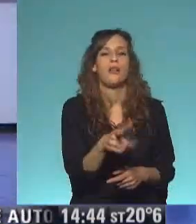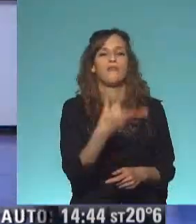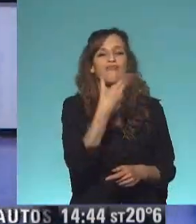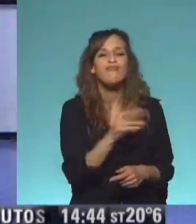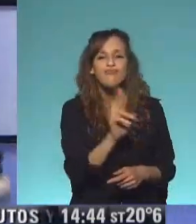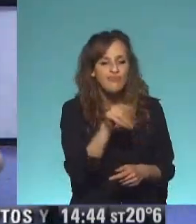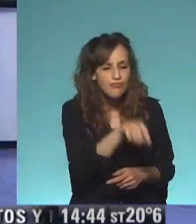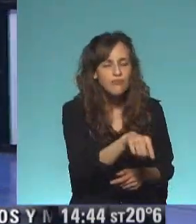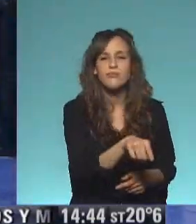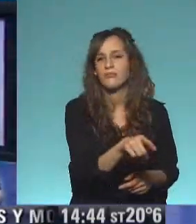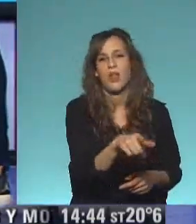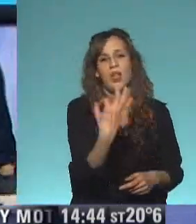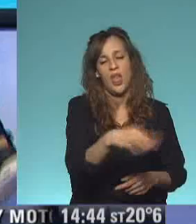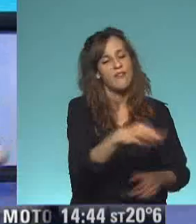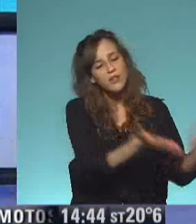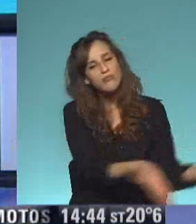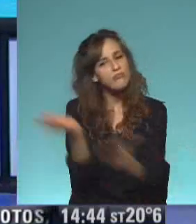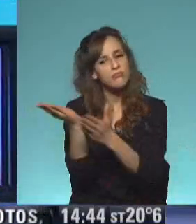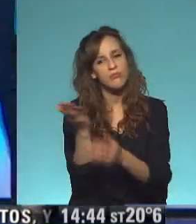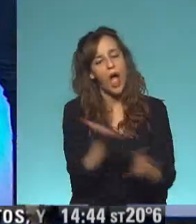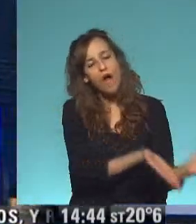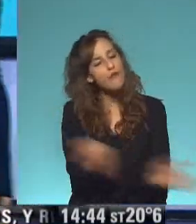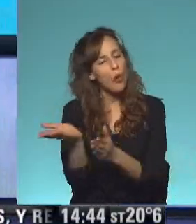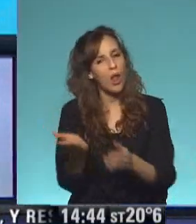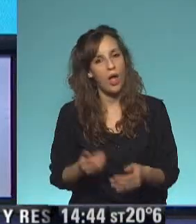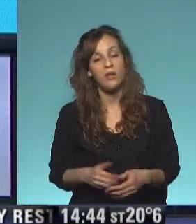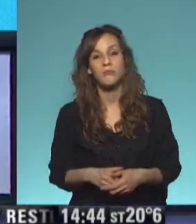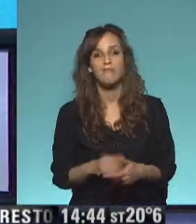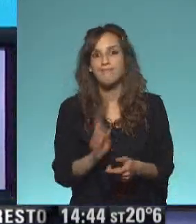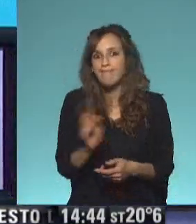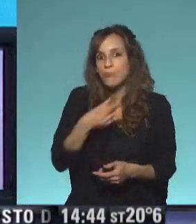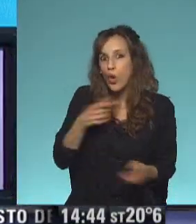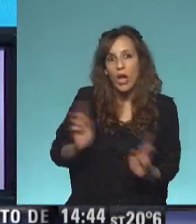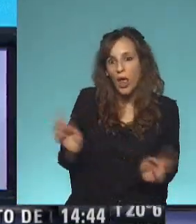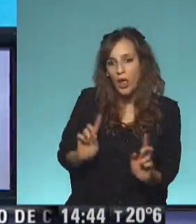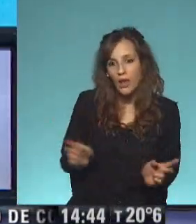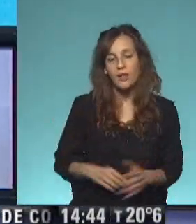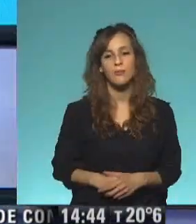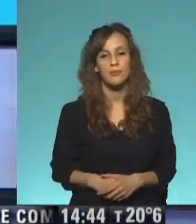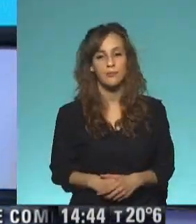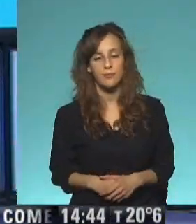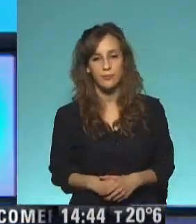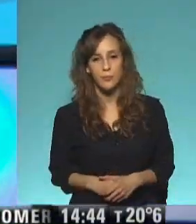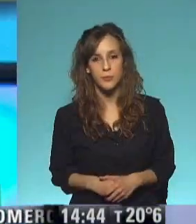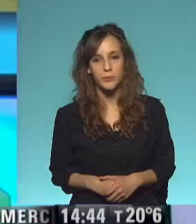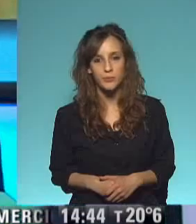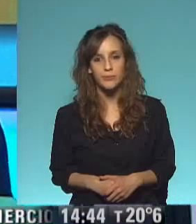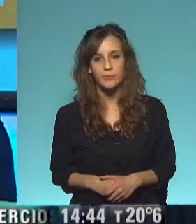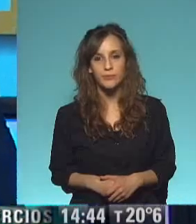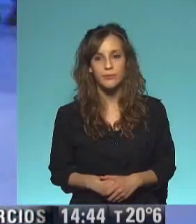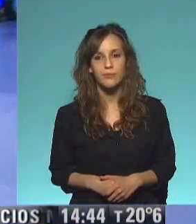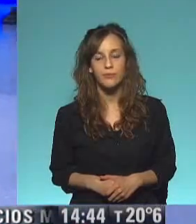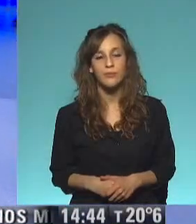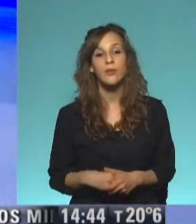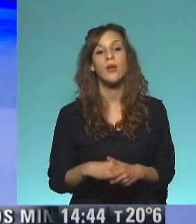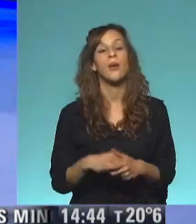ahí de ese lugar. Sal de ahí, chivita, chivita, sal de ahí. Atención que sigue, ¡qué largo! Hay